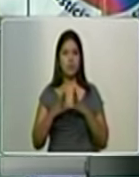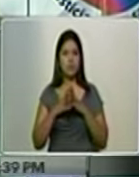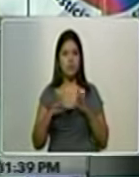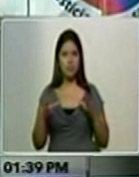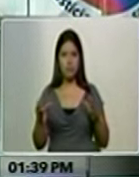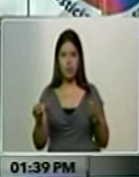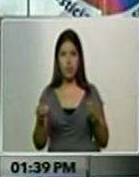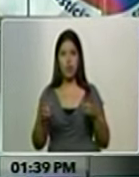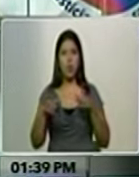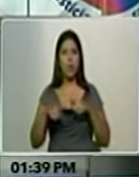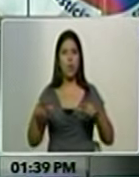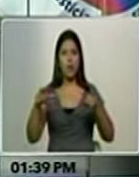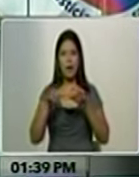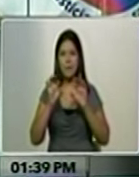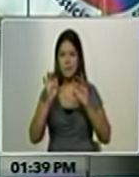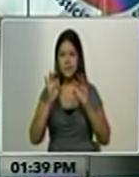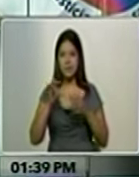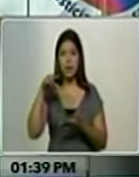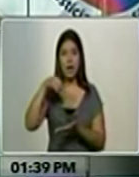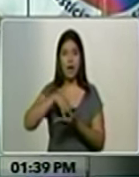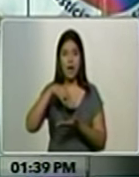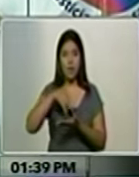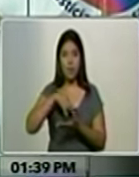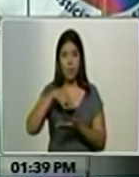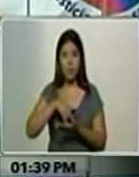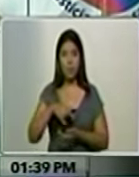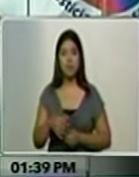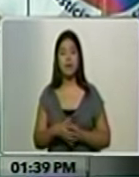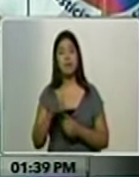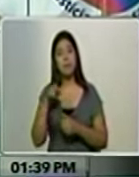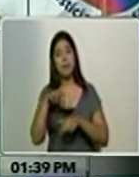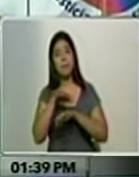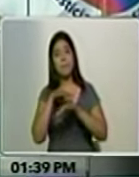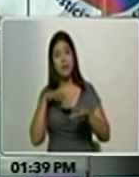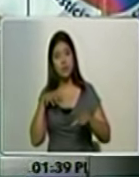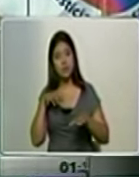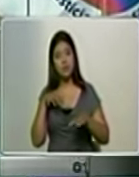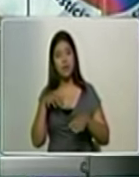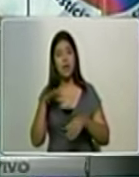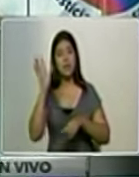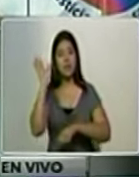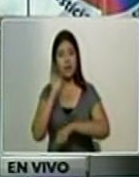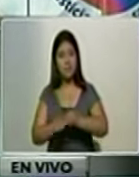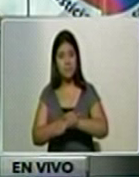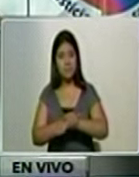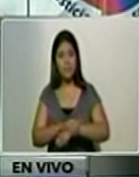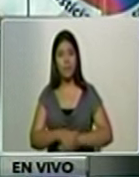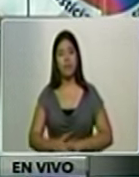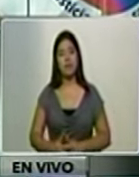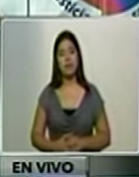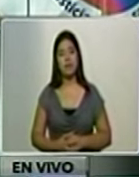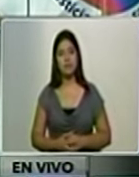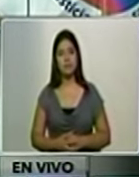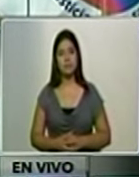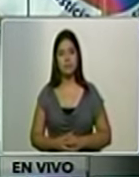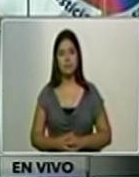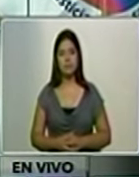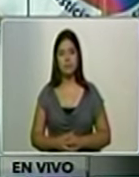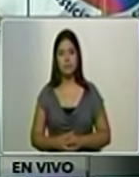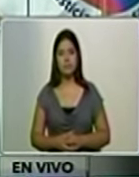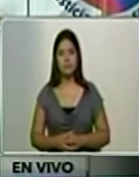el estado Carabobo, y se puede apreciar también que la mayoría de las capturas en cuanto